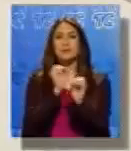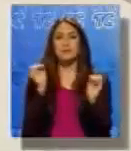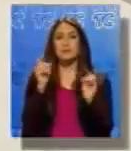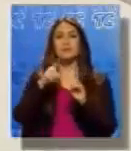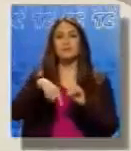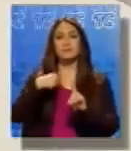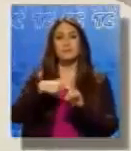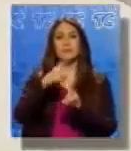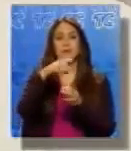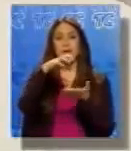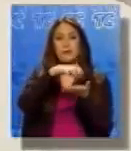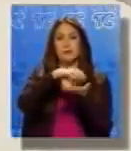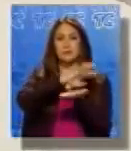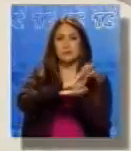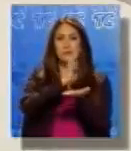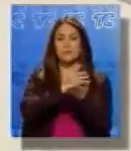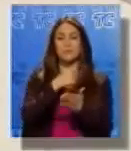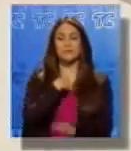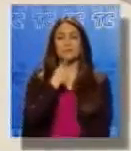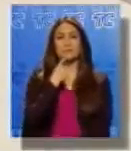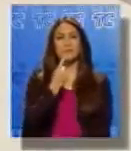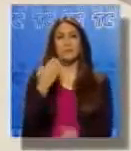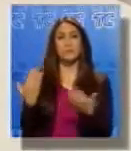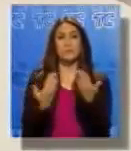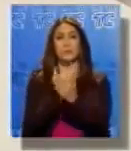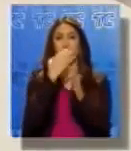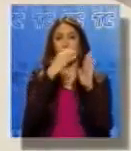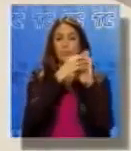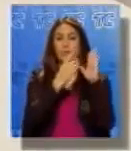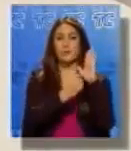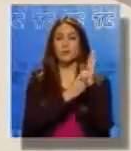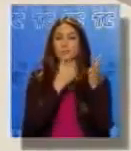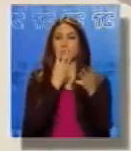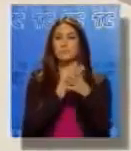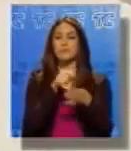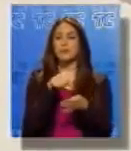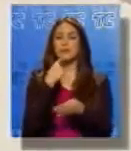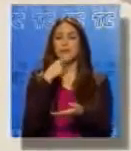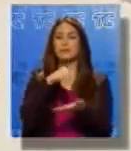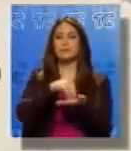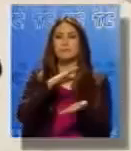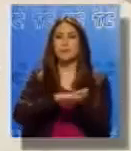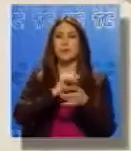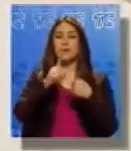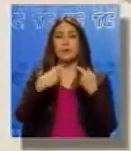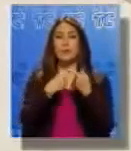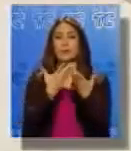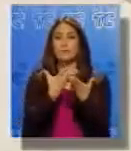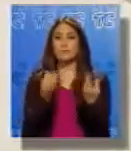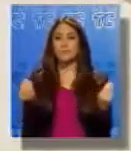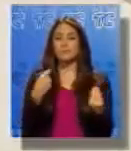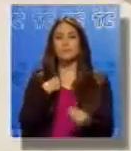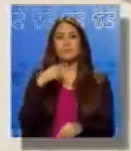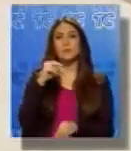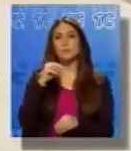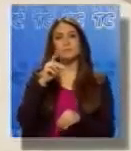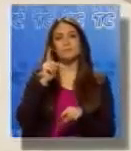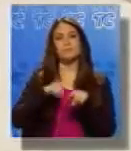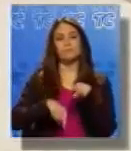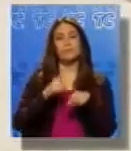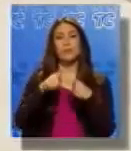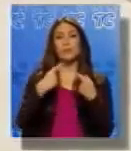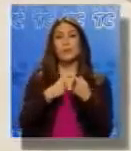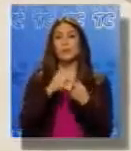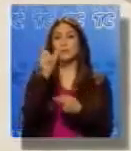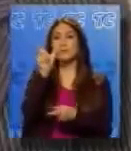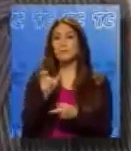Comisión de Justicia de la Asamblea Nacional señala que en el nuevo Código Orgánico Integral Penal se establece que los casos de desapariciones no prescriben hasta que